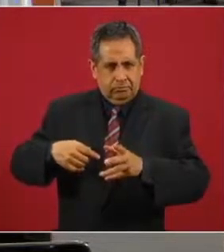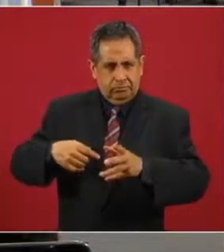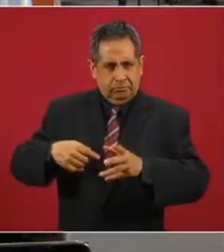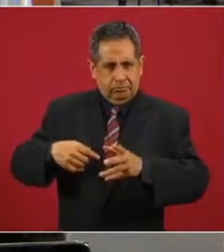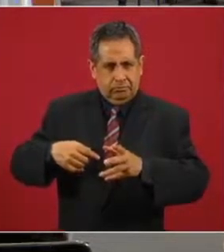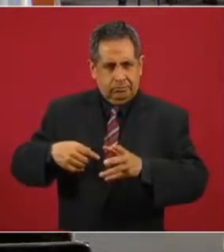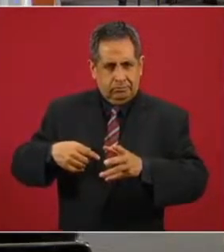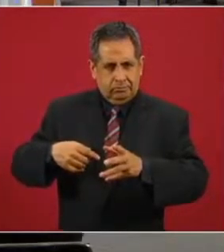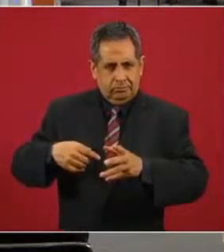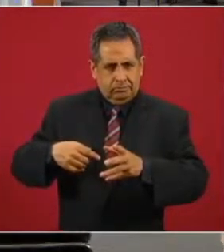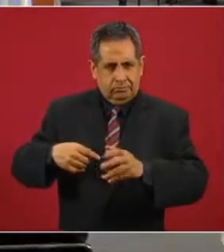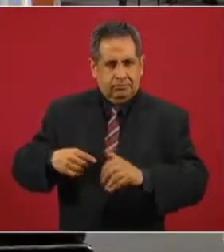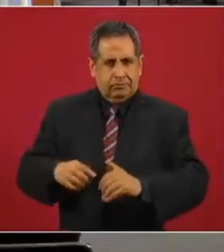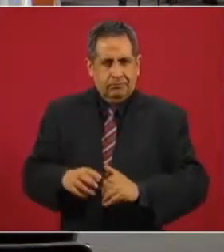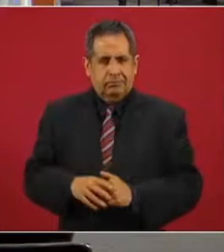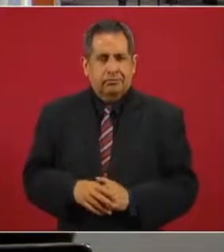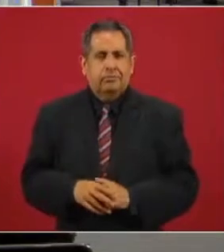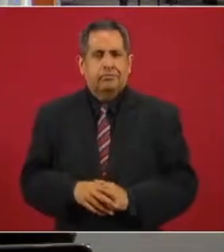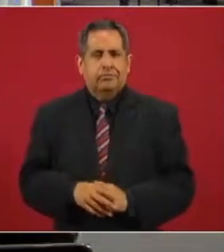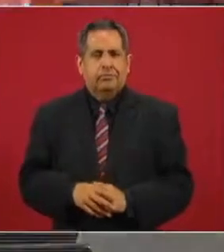Si no, me lo van a cambiar.